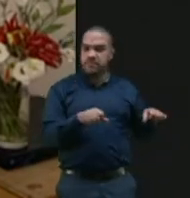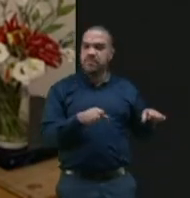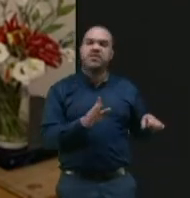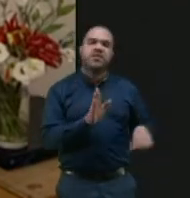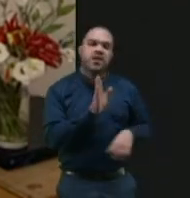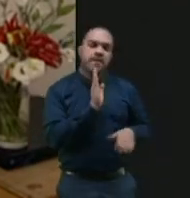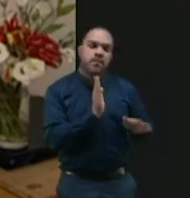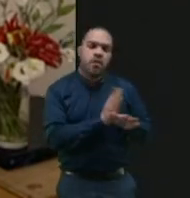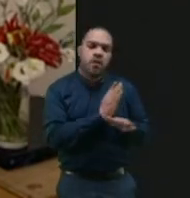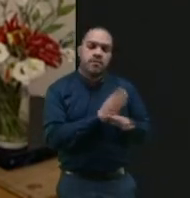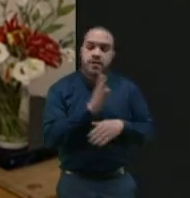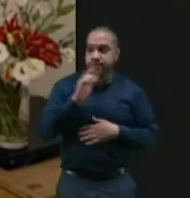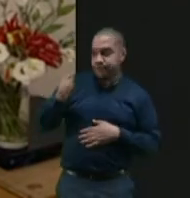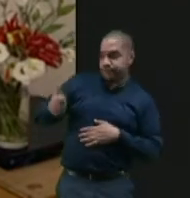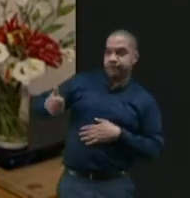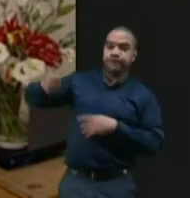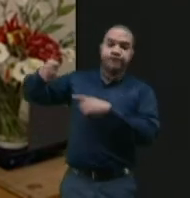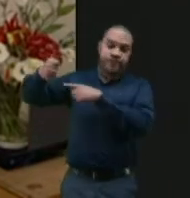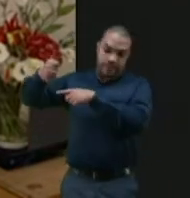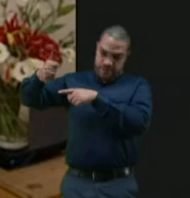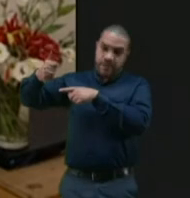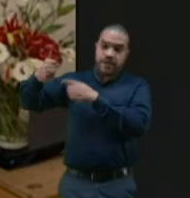no tomó decisiones adecuadas.